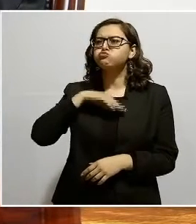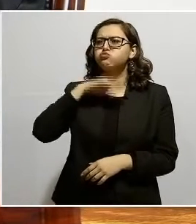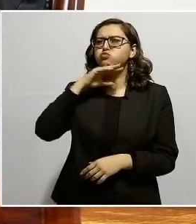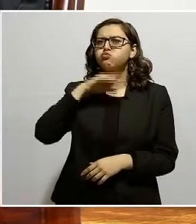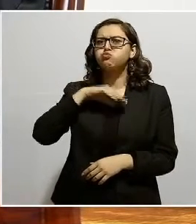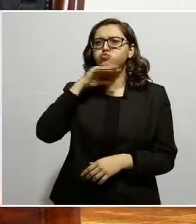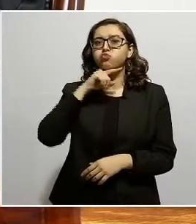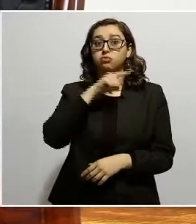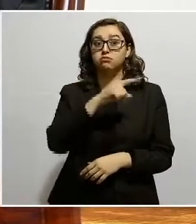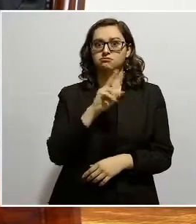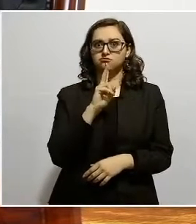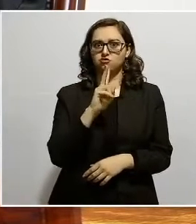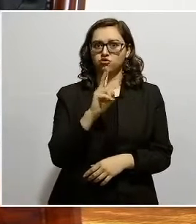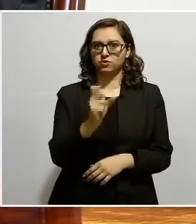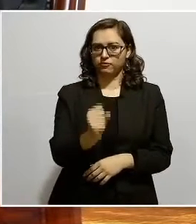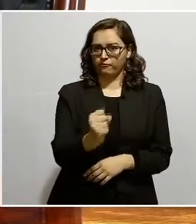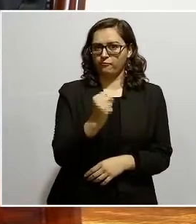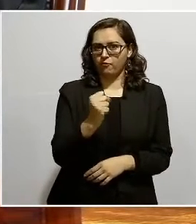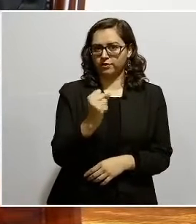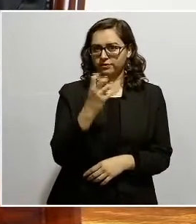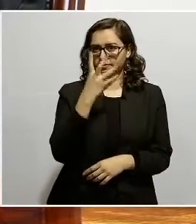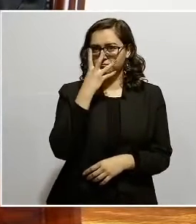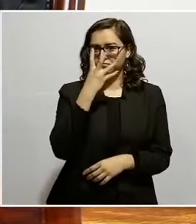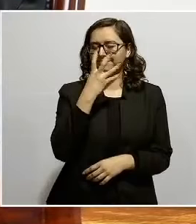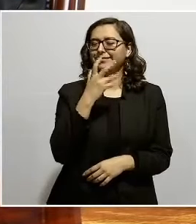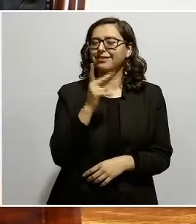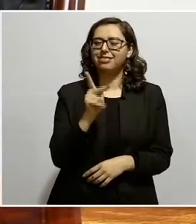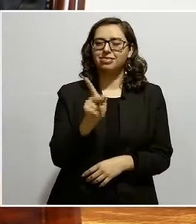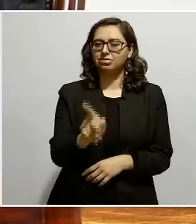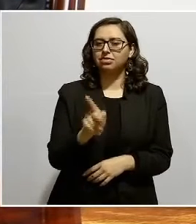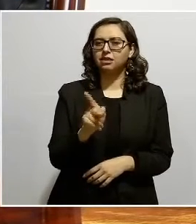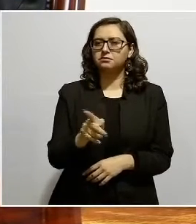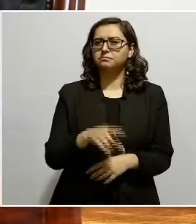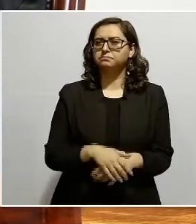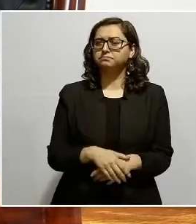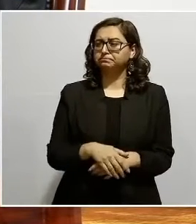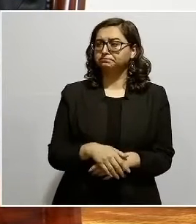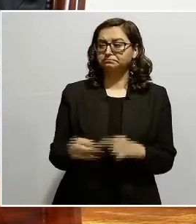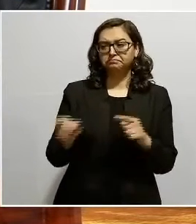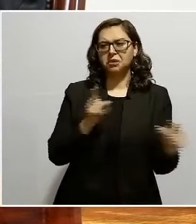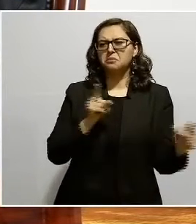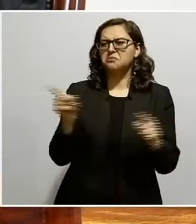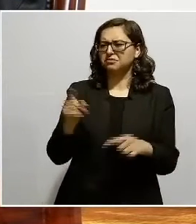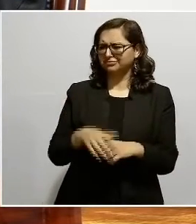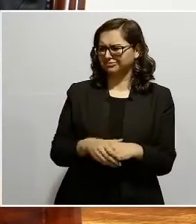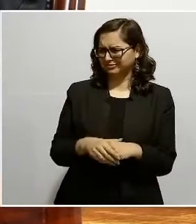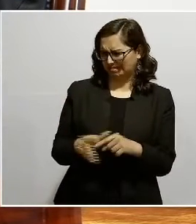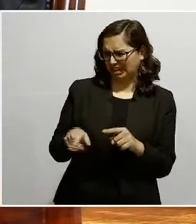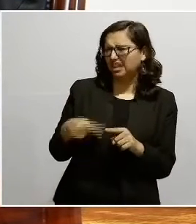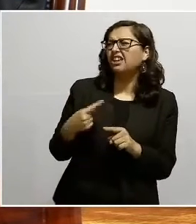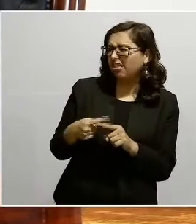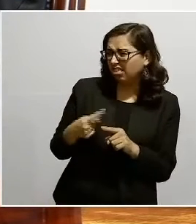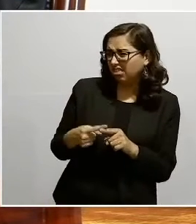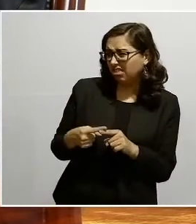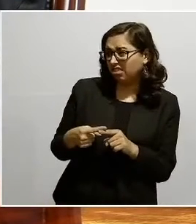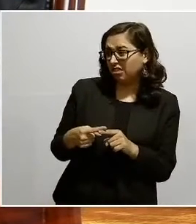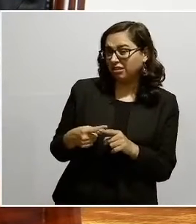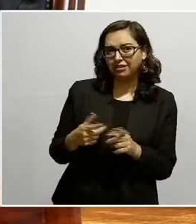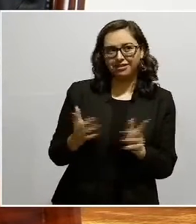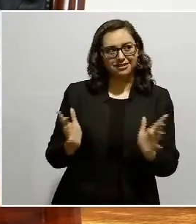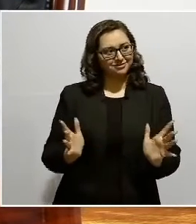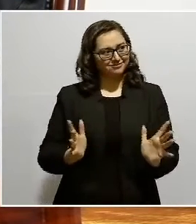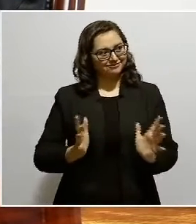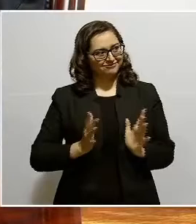su vocerrón y seriedad fingida, me reviró. ¿Y quién es ese?